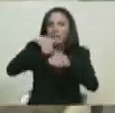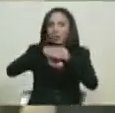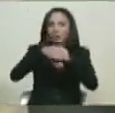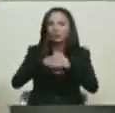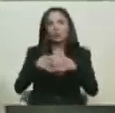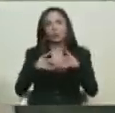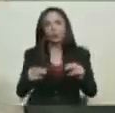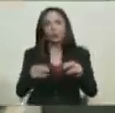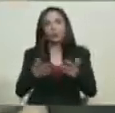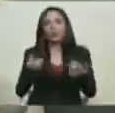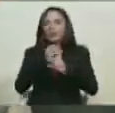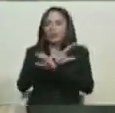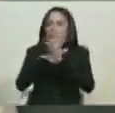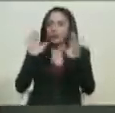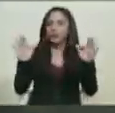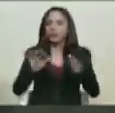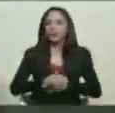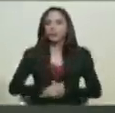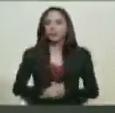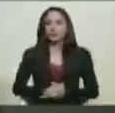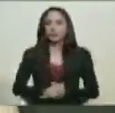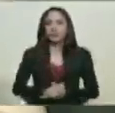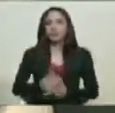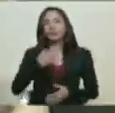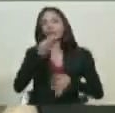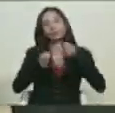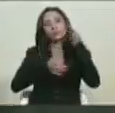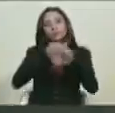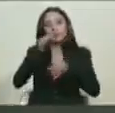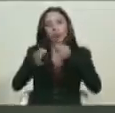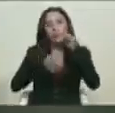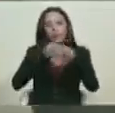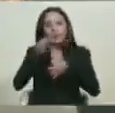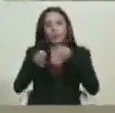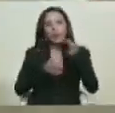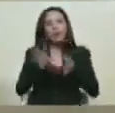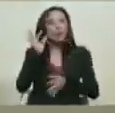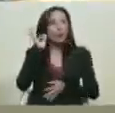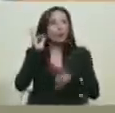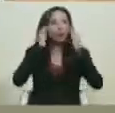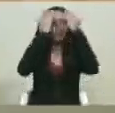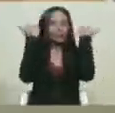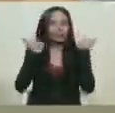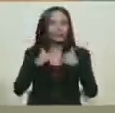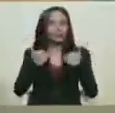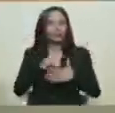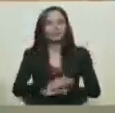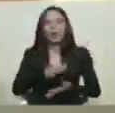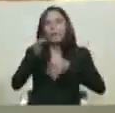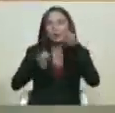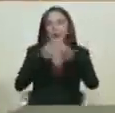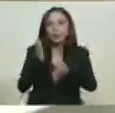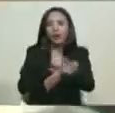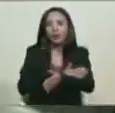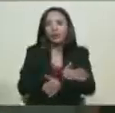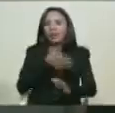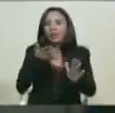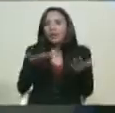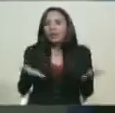electoral. Parafraseamos entonces las palabras de la rectora Tibisay Lucena en